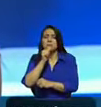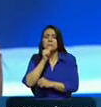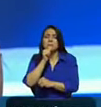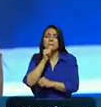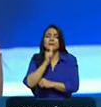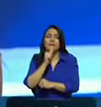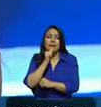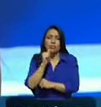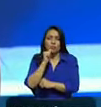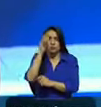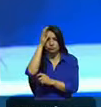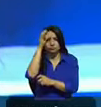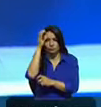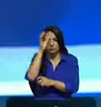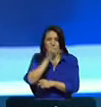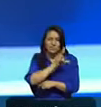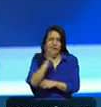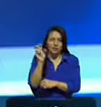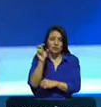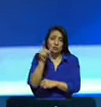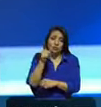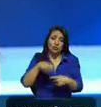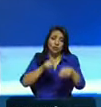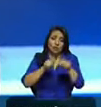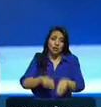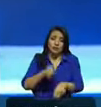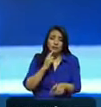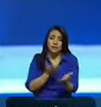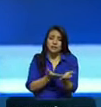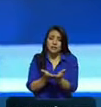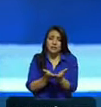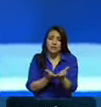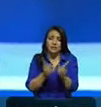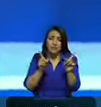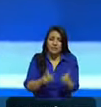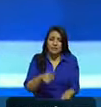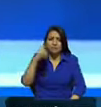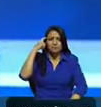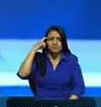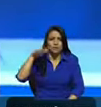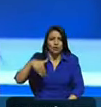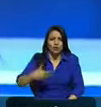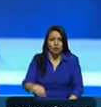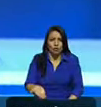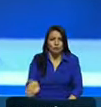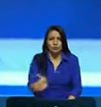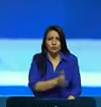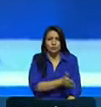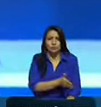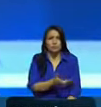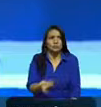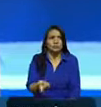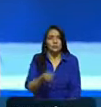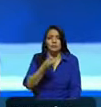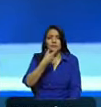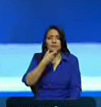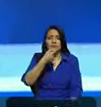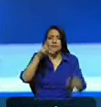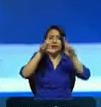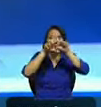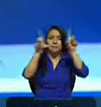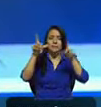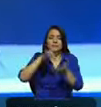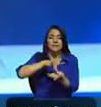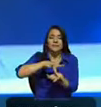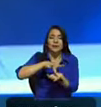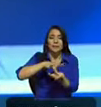400 contratos para la externalización de servicios. Creo que hay que repensar la eliminación de Enfarma, de la empresa